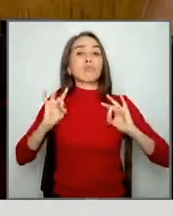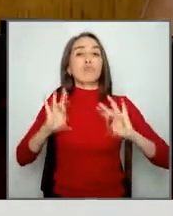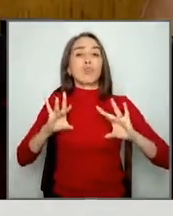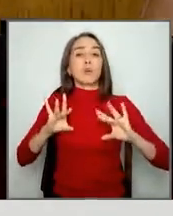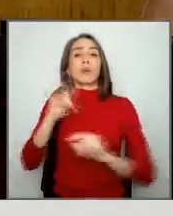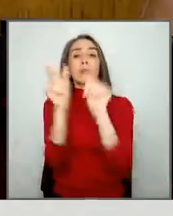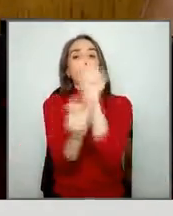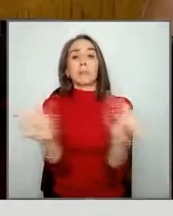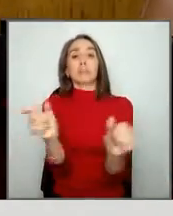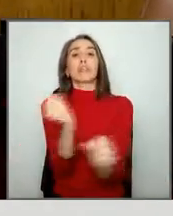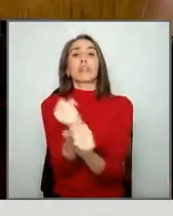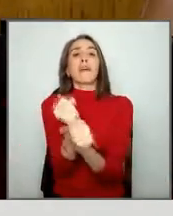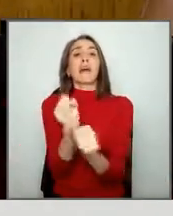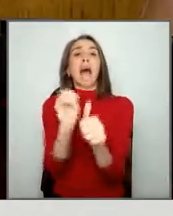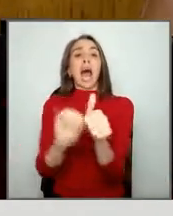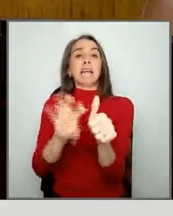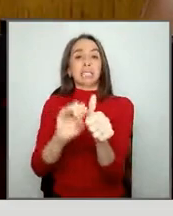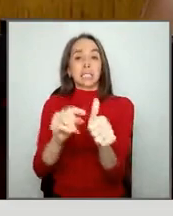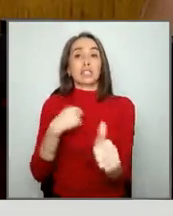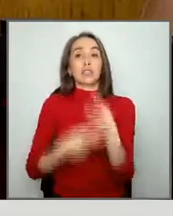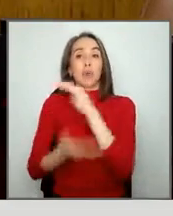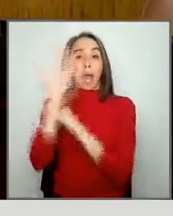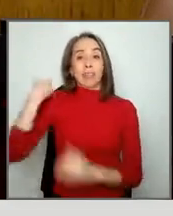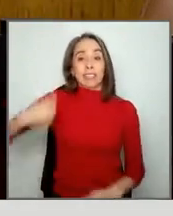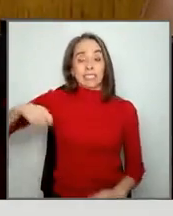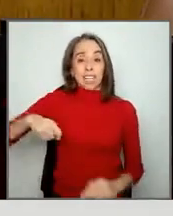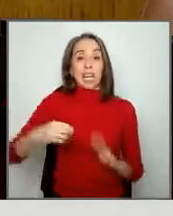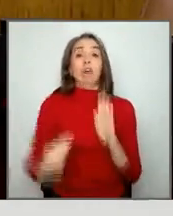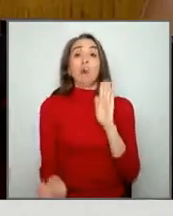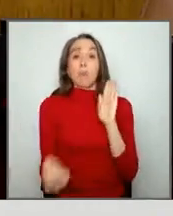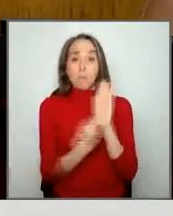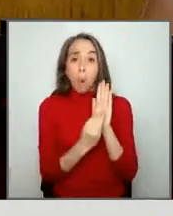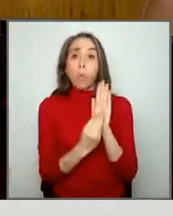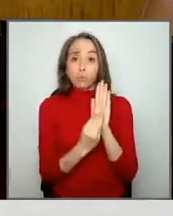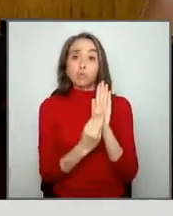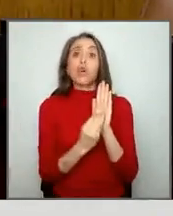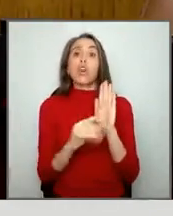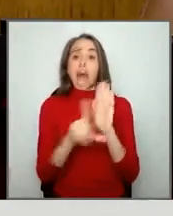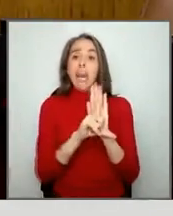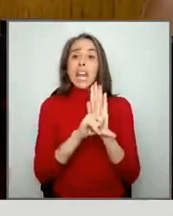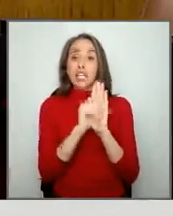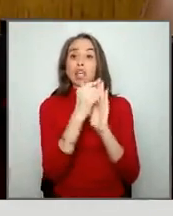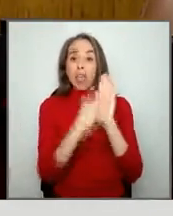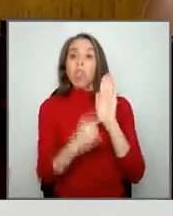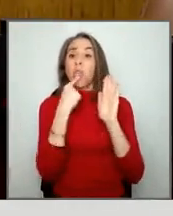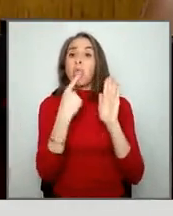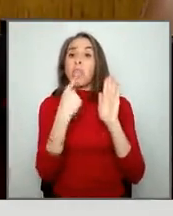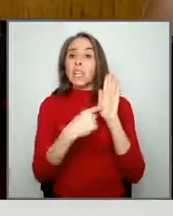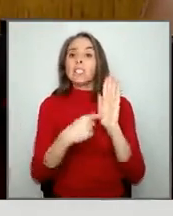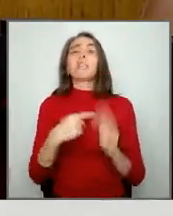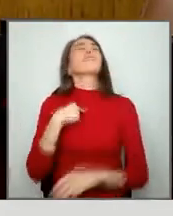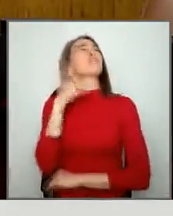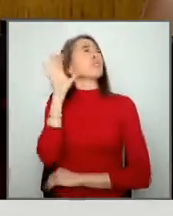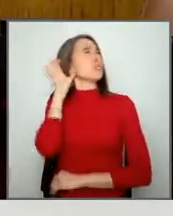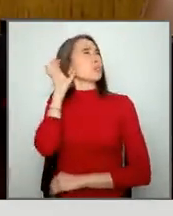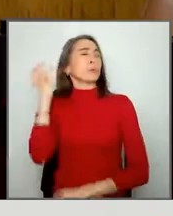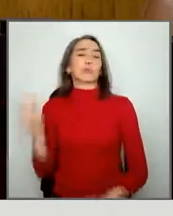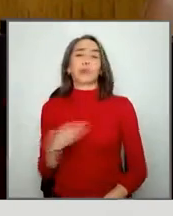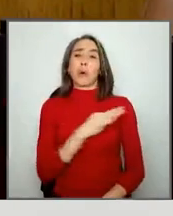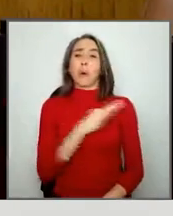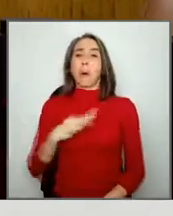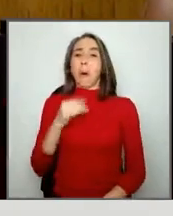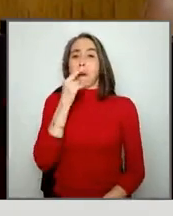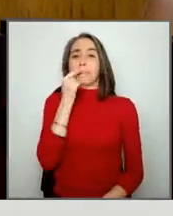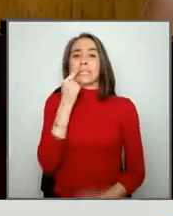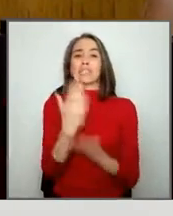Y eso que yo allí en la ley quedó establecido en la ley por lo tanto cuando Yo escucho al ministro por ejemplo